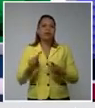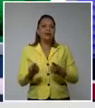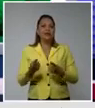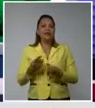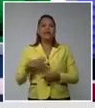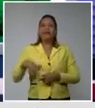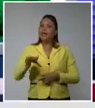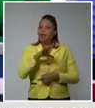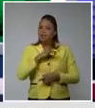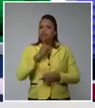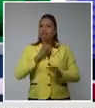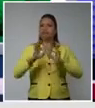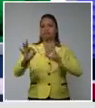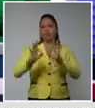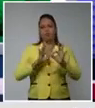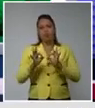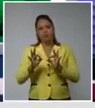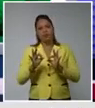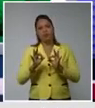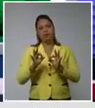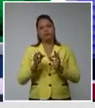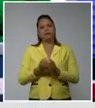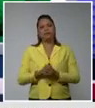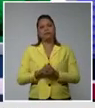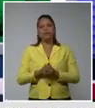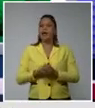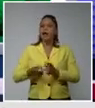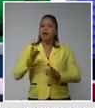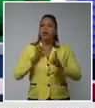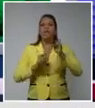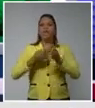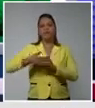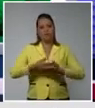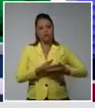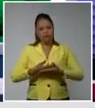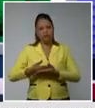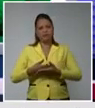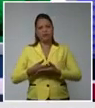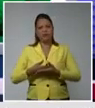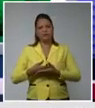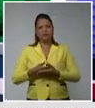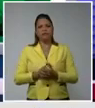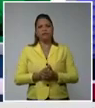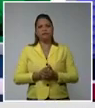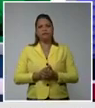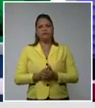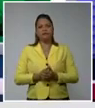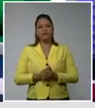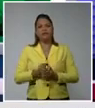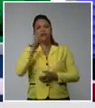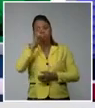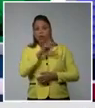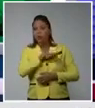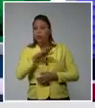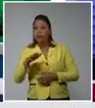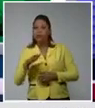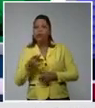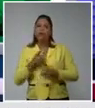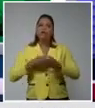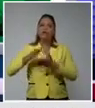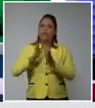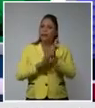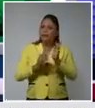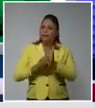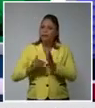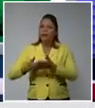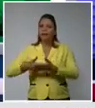riesgo de nuestra población. Y ella me lo reiteraba. Estos niñitos de meses, hemos